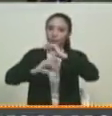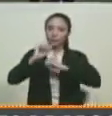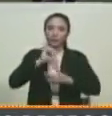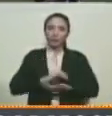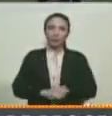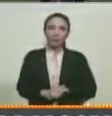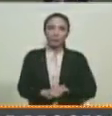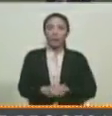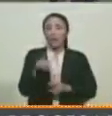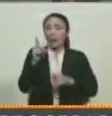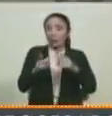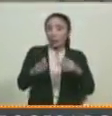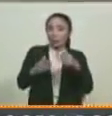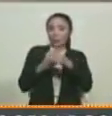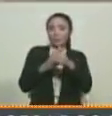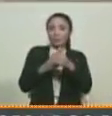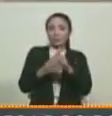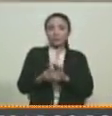limitada,